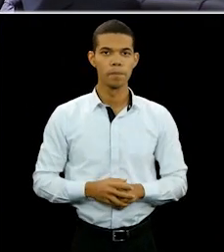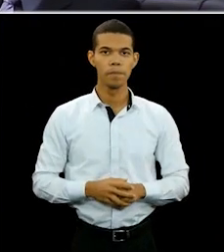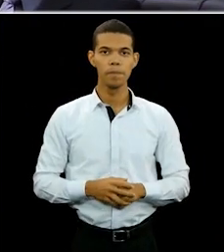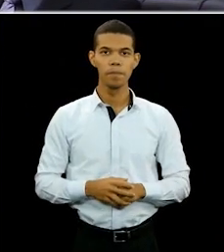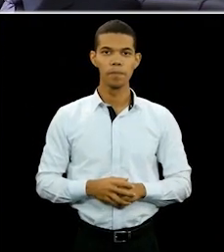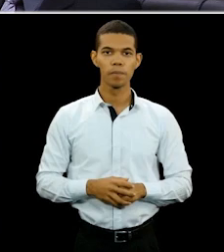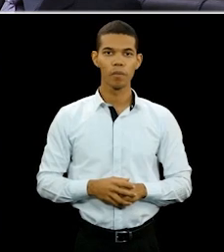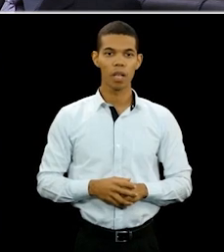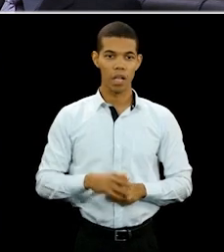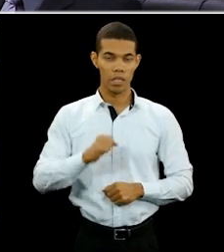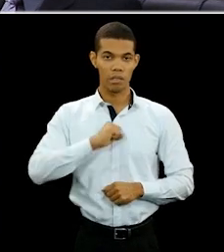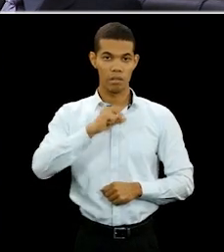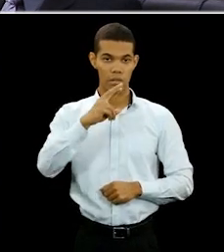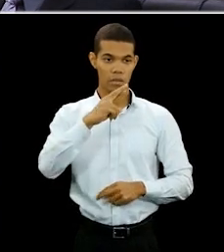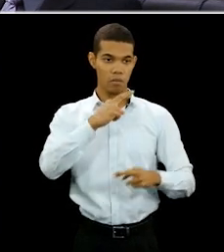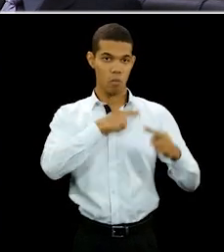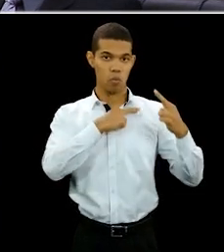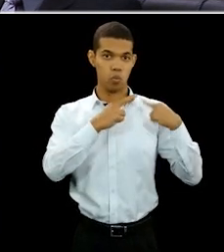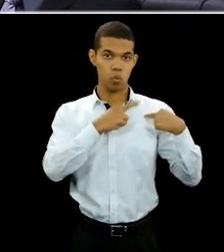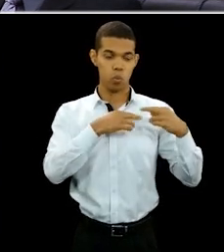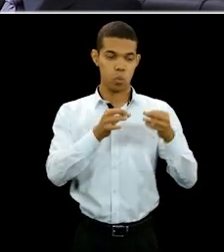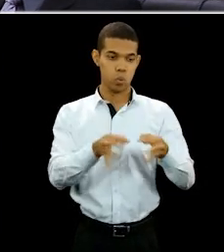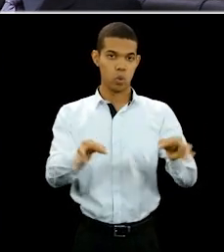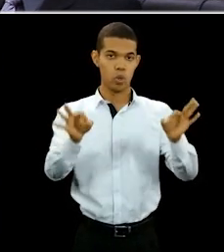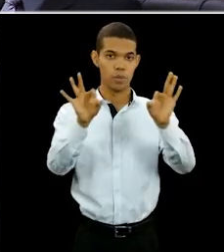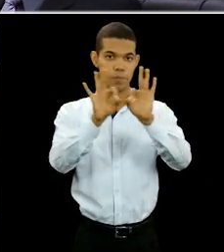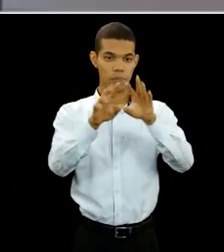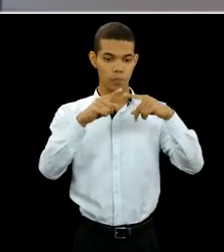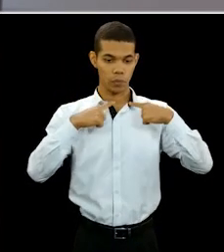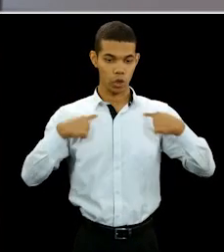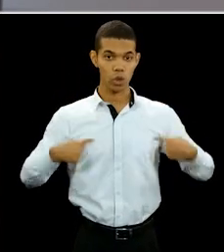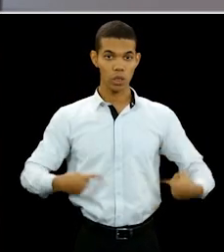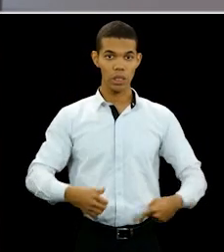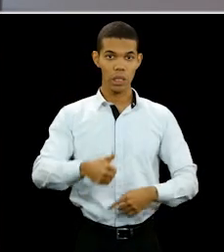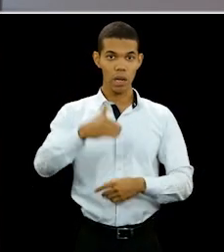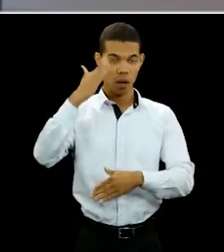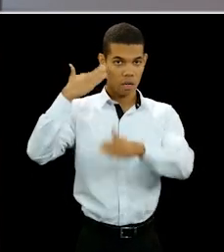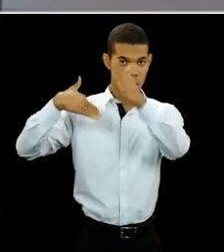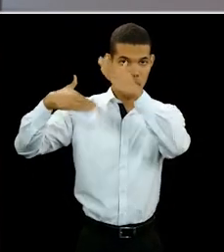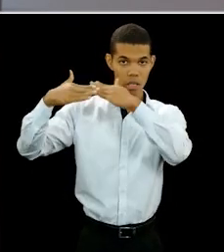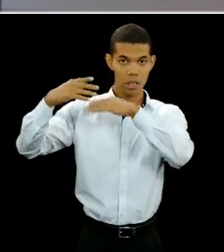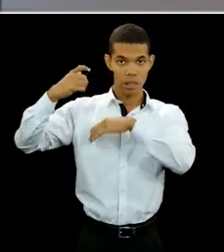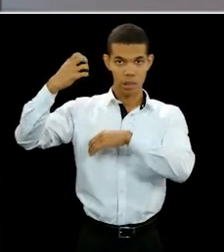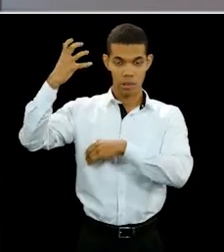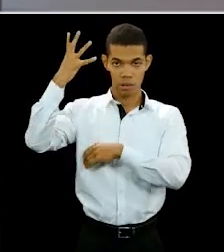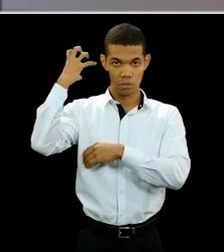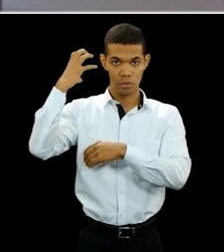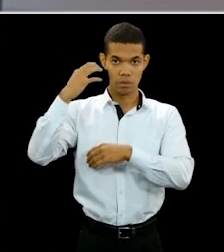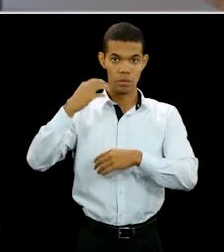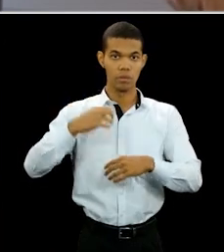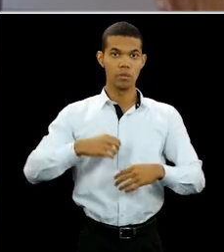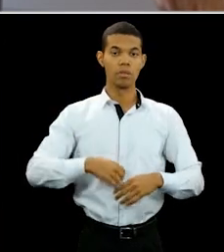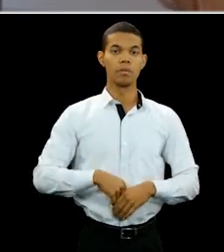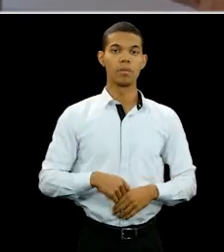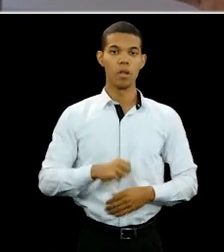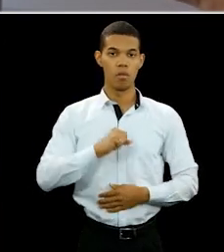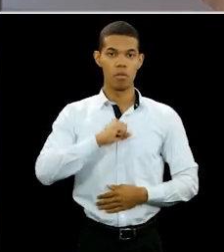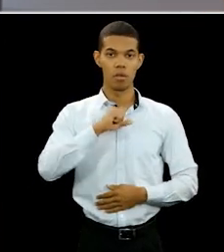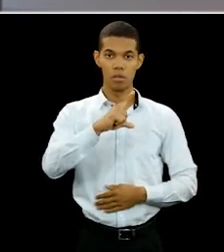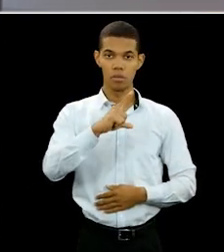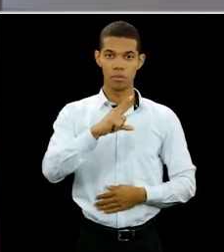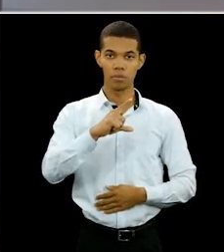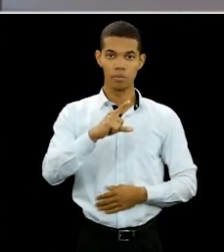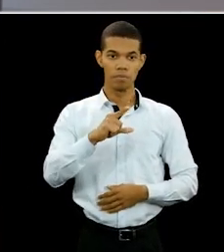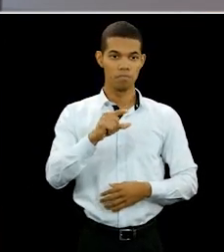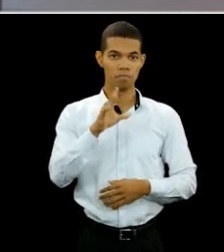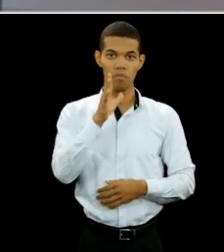Israel los sacerdot dotes los que tenían la ley es decir los escribas los pastores que eran en una función muy importante en una cultura